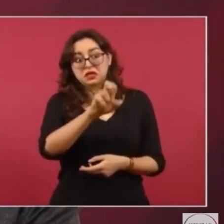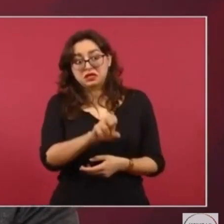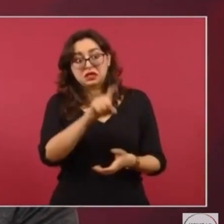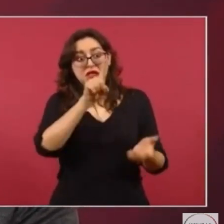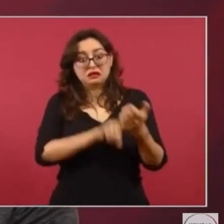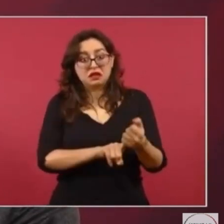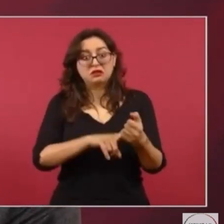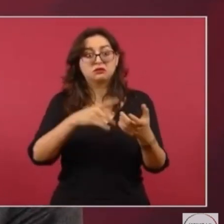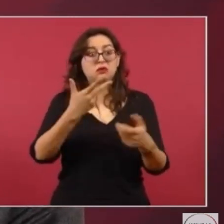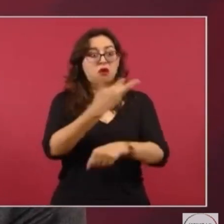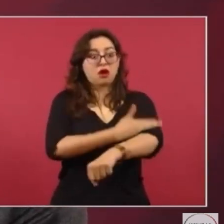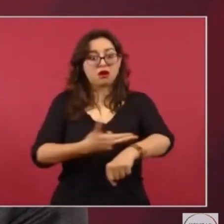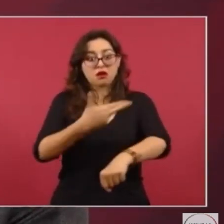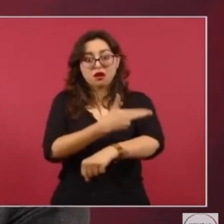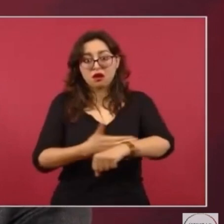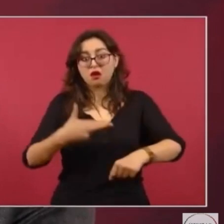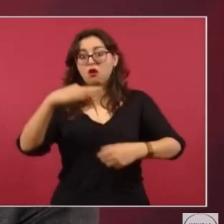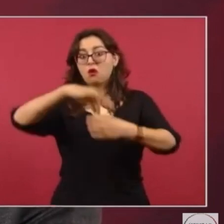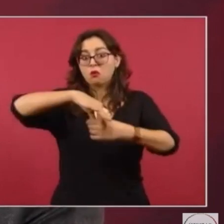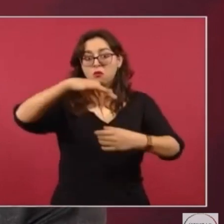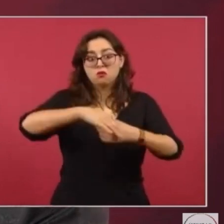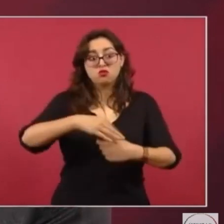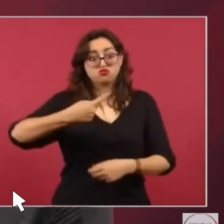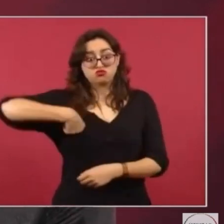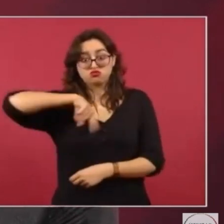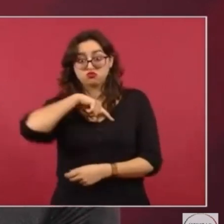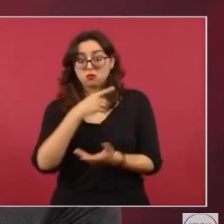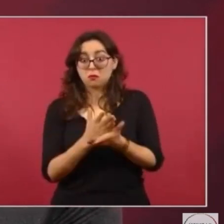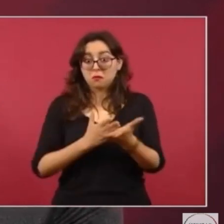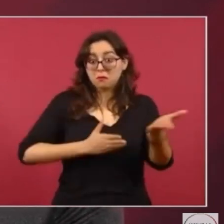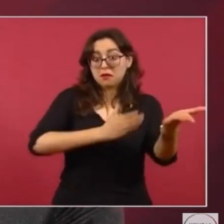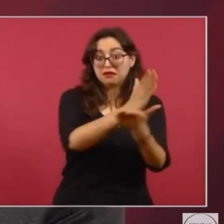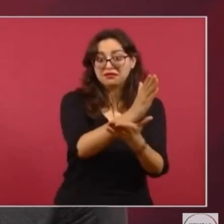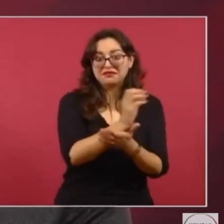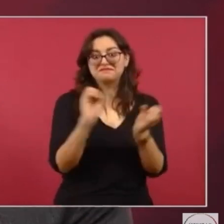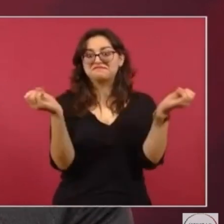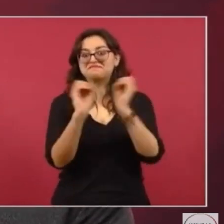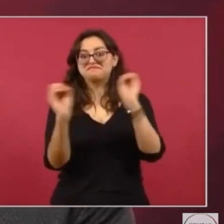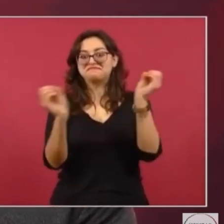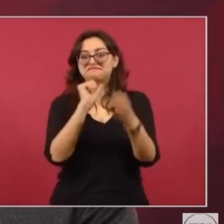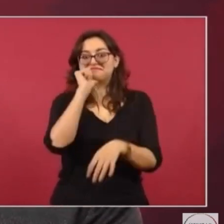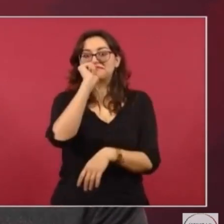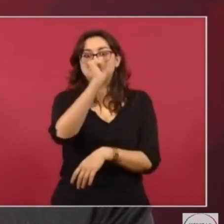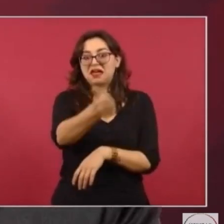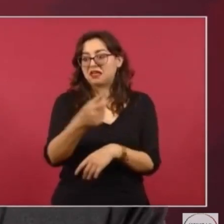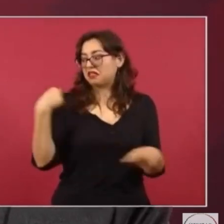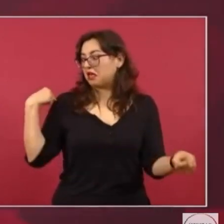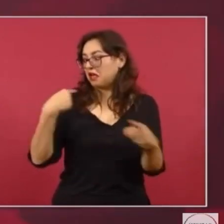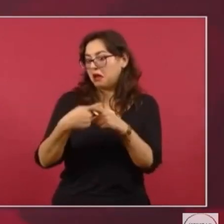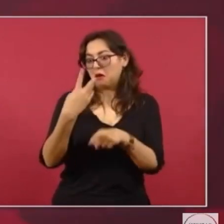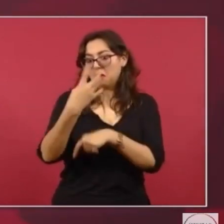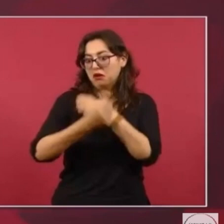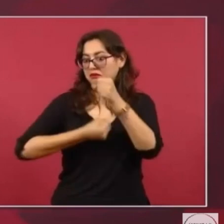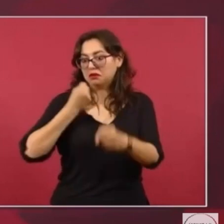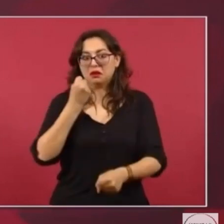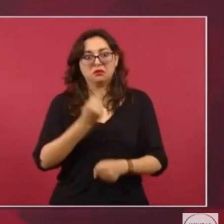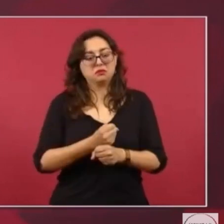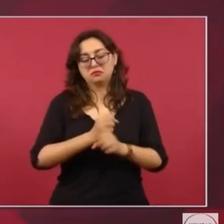en la organización de las elecciones, ni hemos promovido fraudes